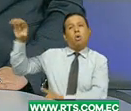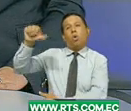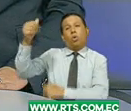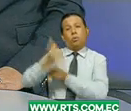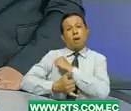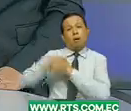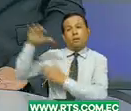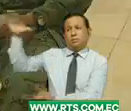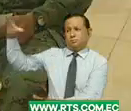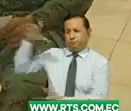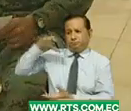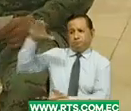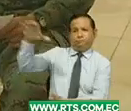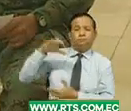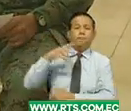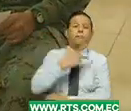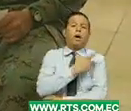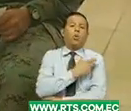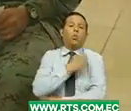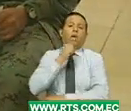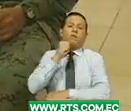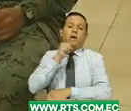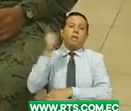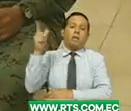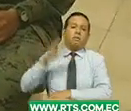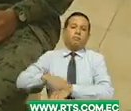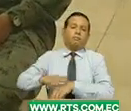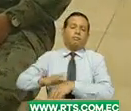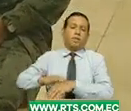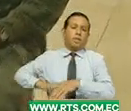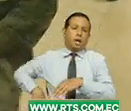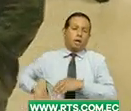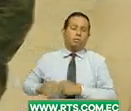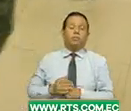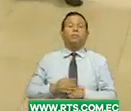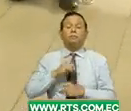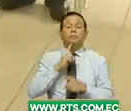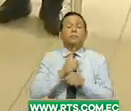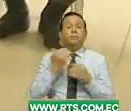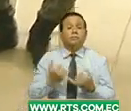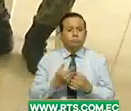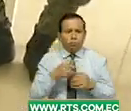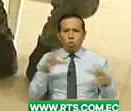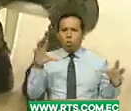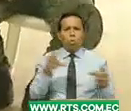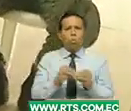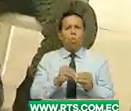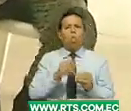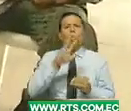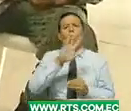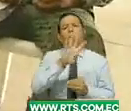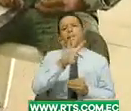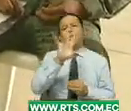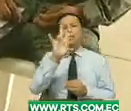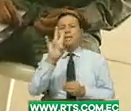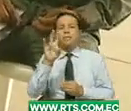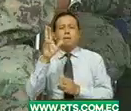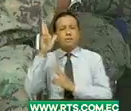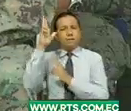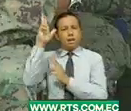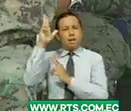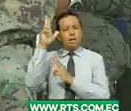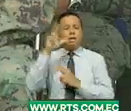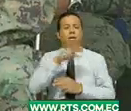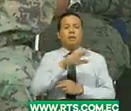días. Fue la fase final de vacunación para 47.000 militares y 52.000 policías, quienes